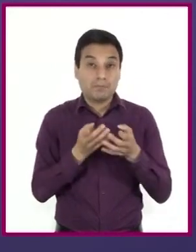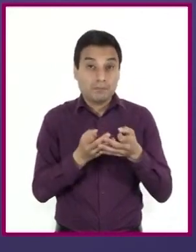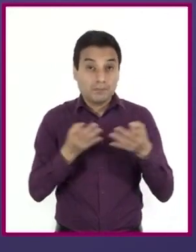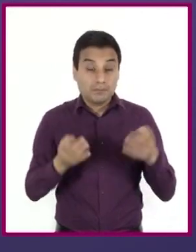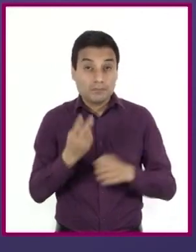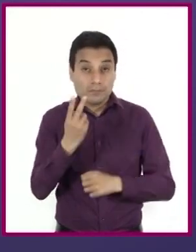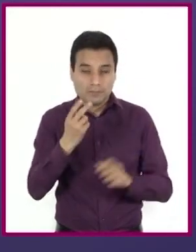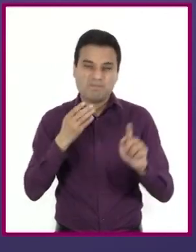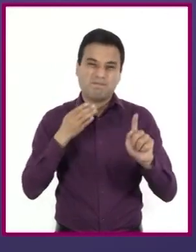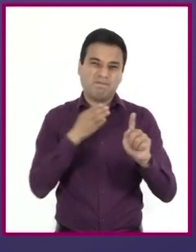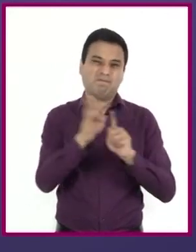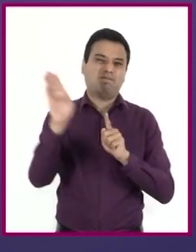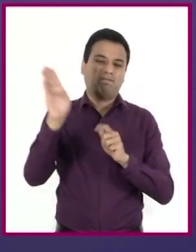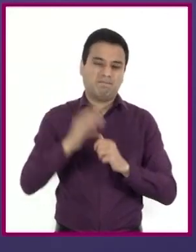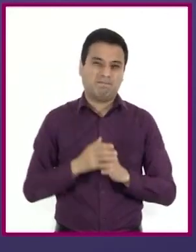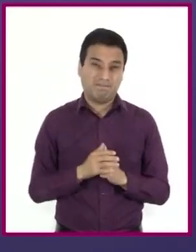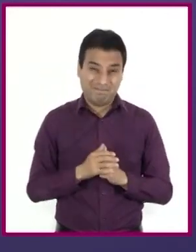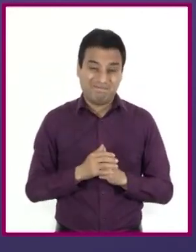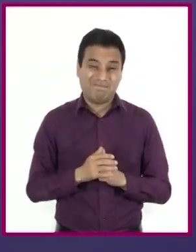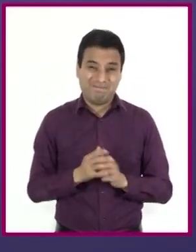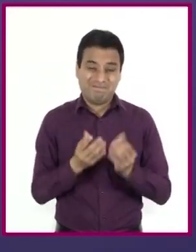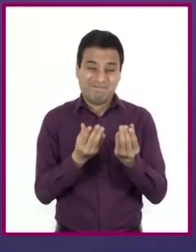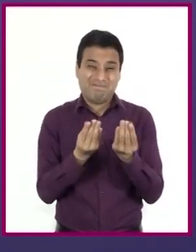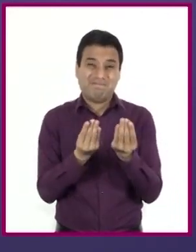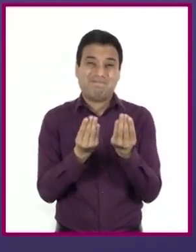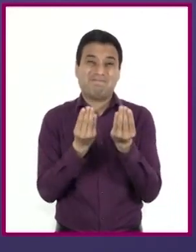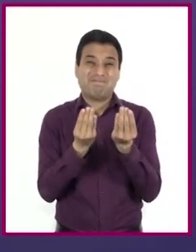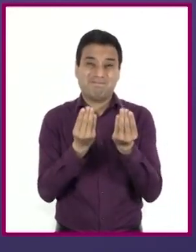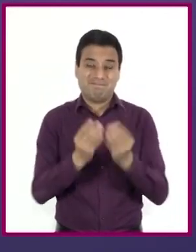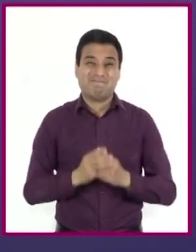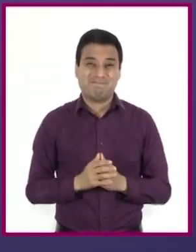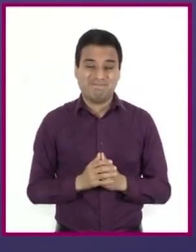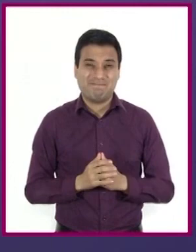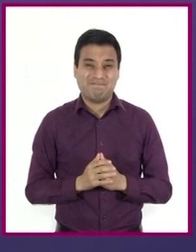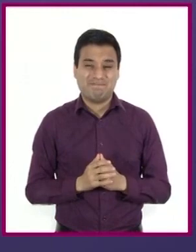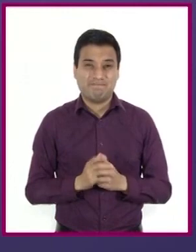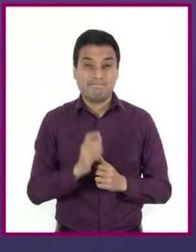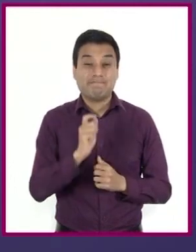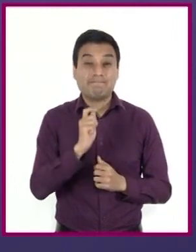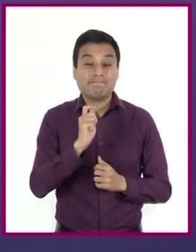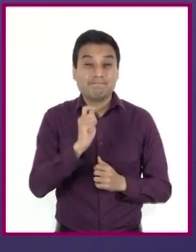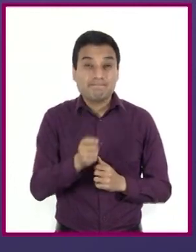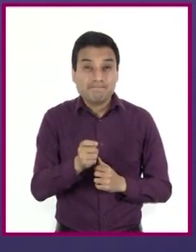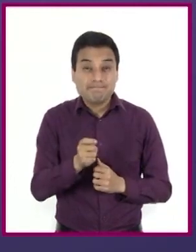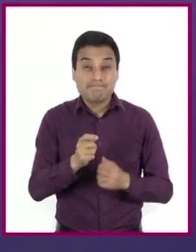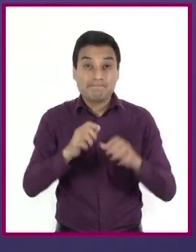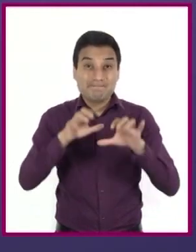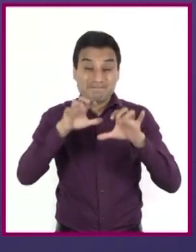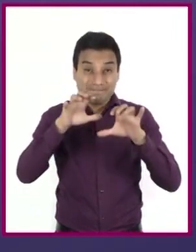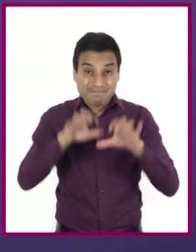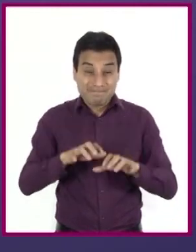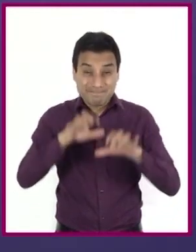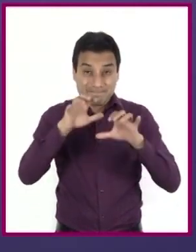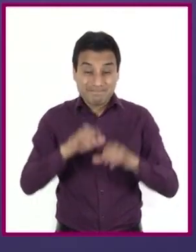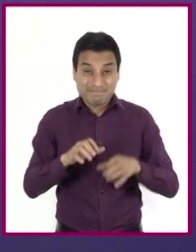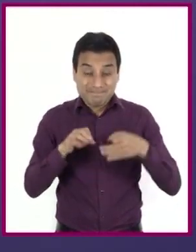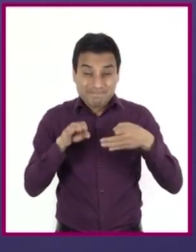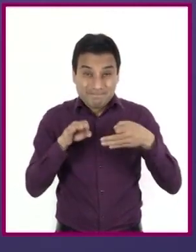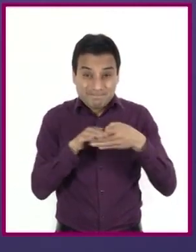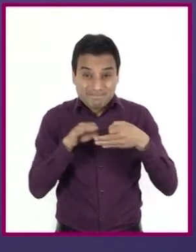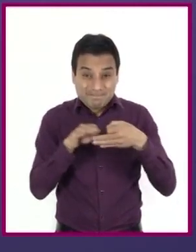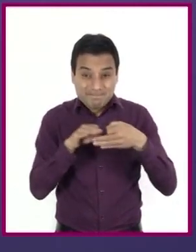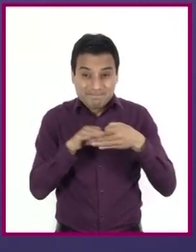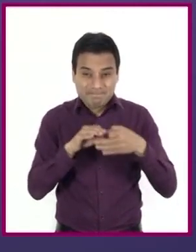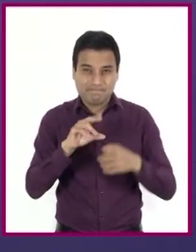datos del terreno 2 están muy alejados de su media, es decir, las lluvias no son tan constantes como para tener